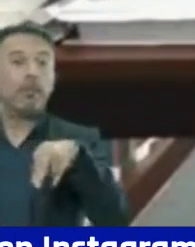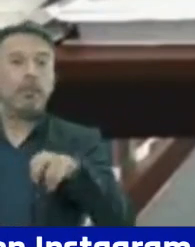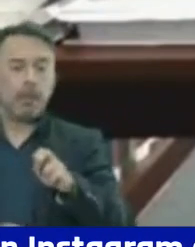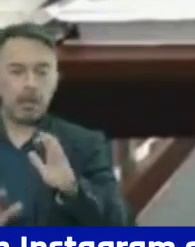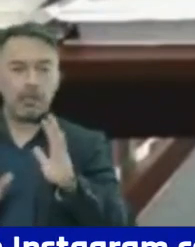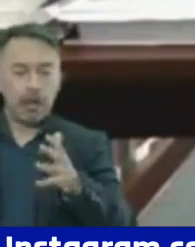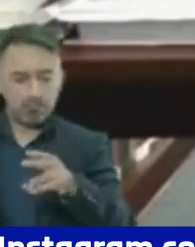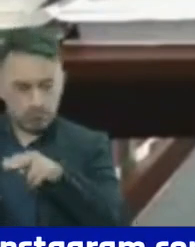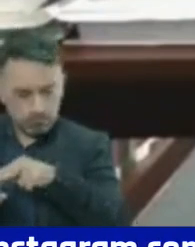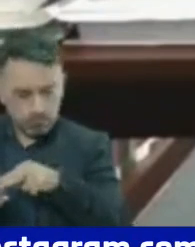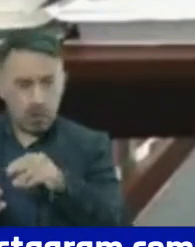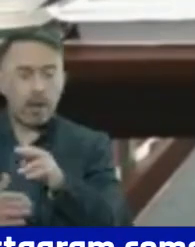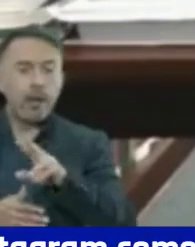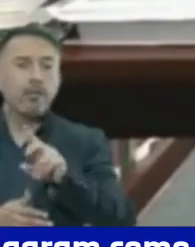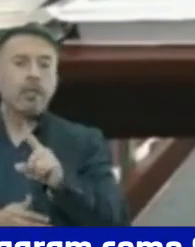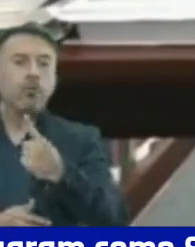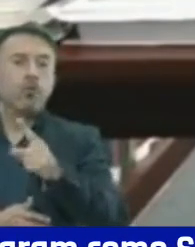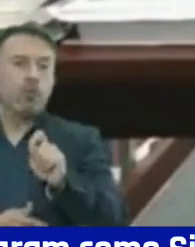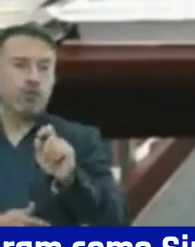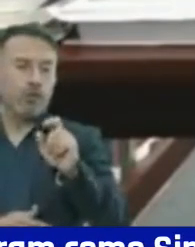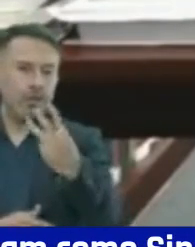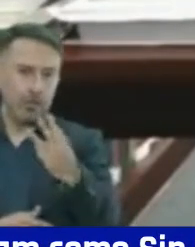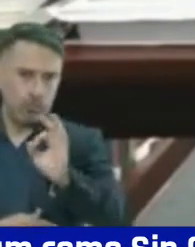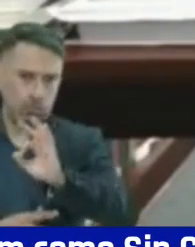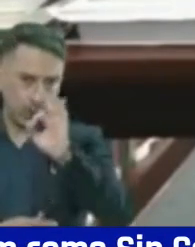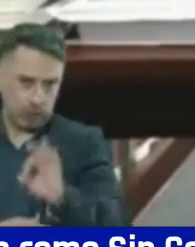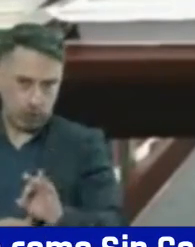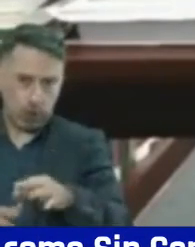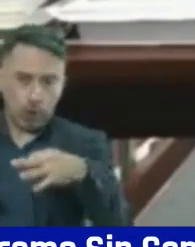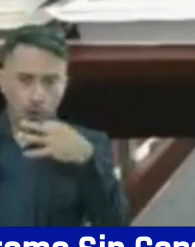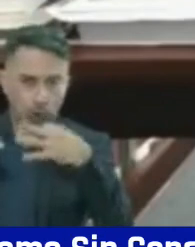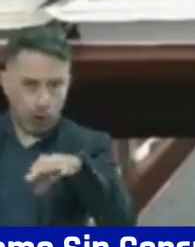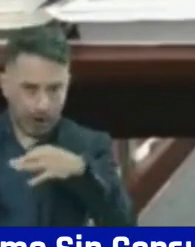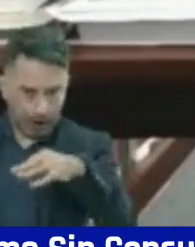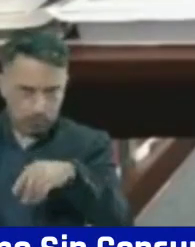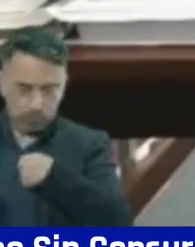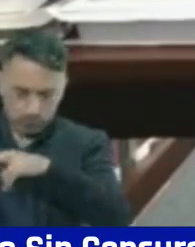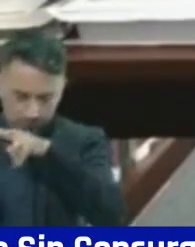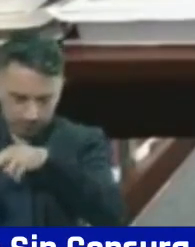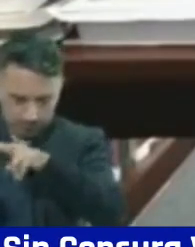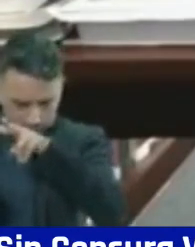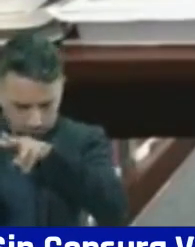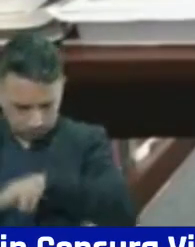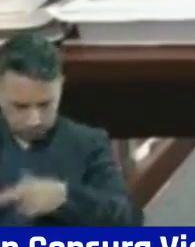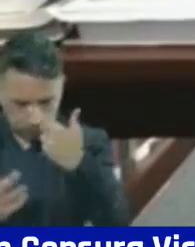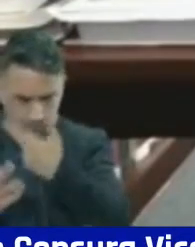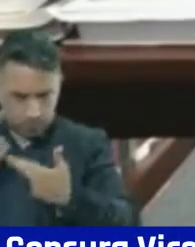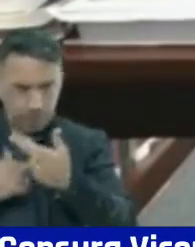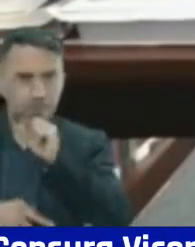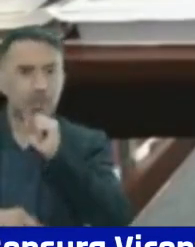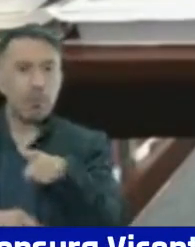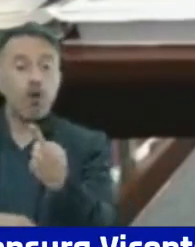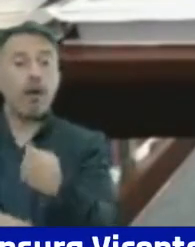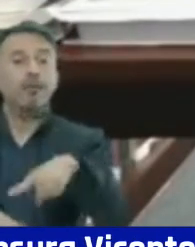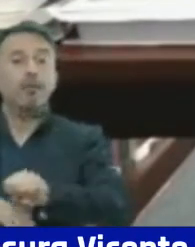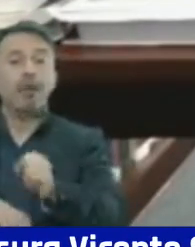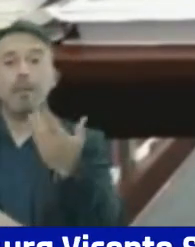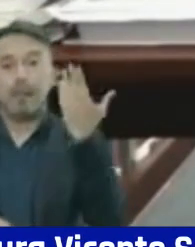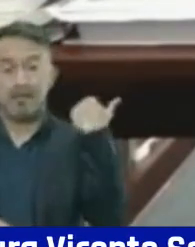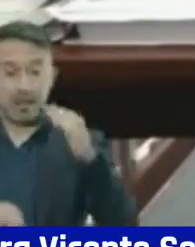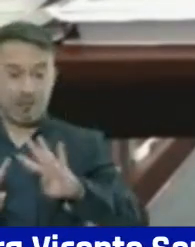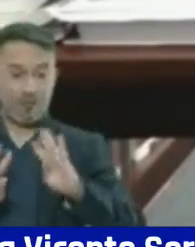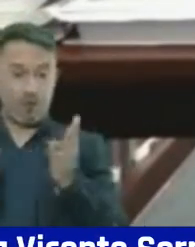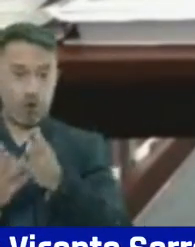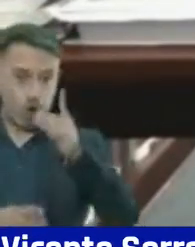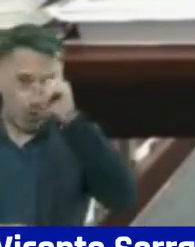de apenas el 31.3% de los formatos entregados en papel, pues como acordamos en este consejo la semana pasada, se